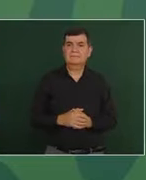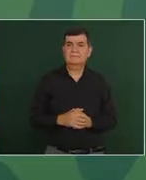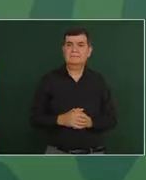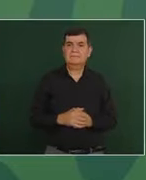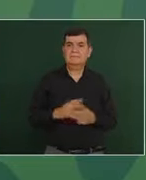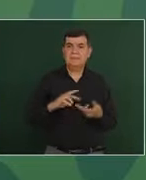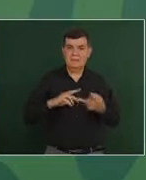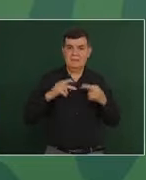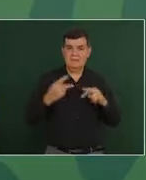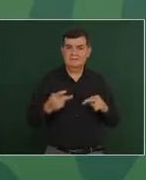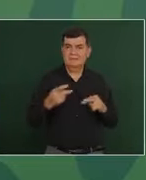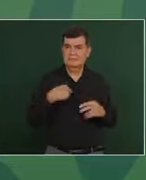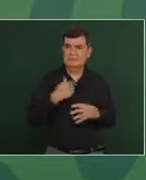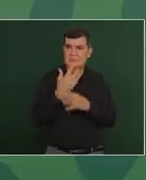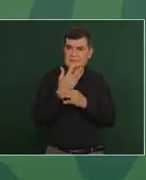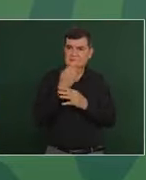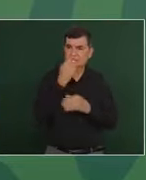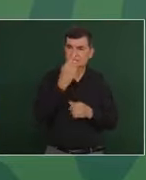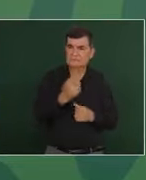en vez de decir